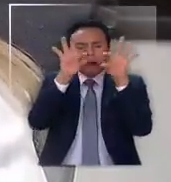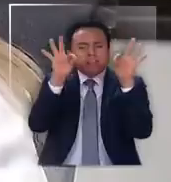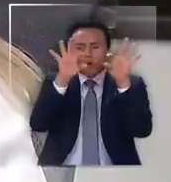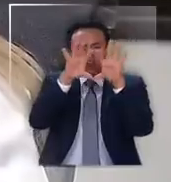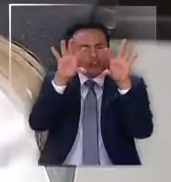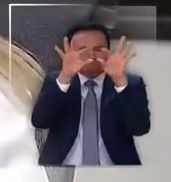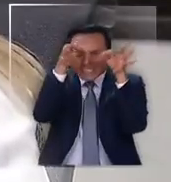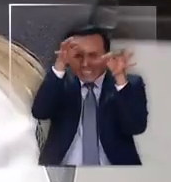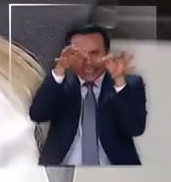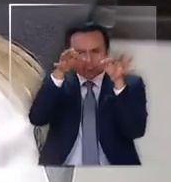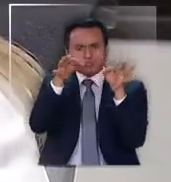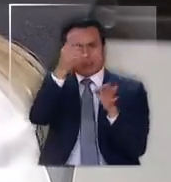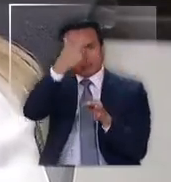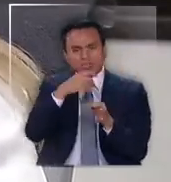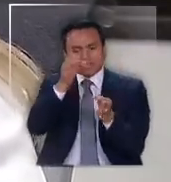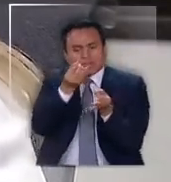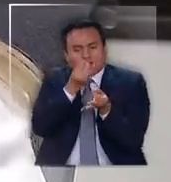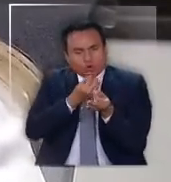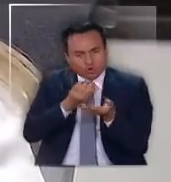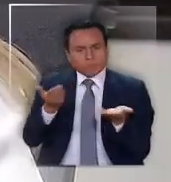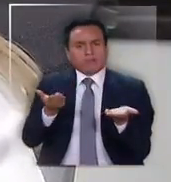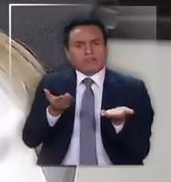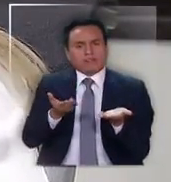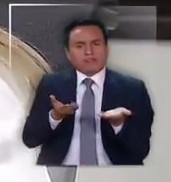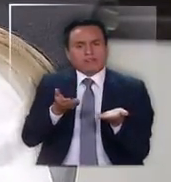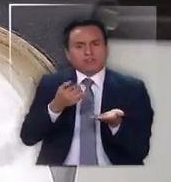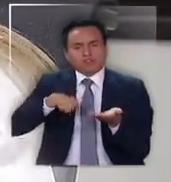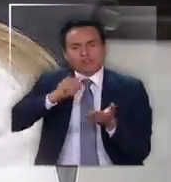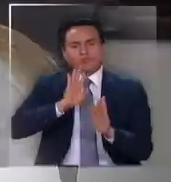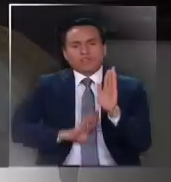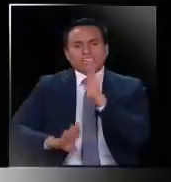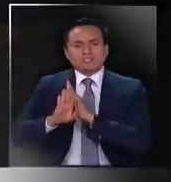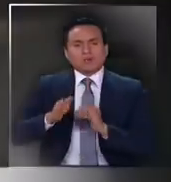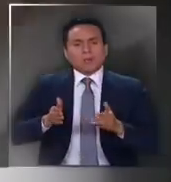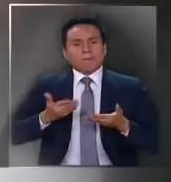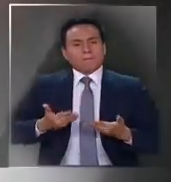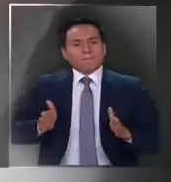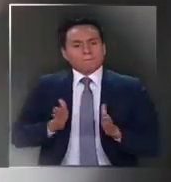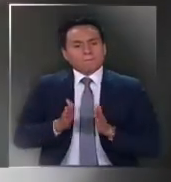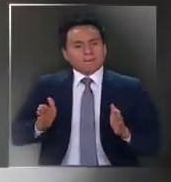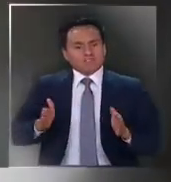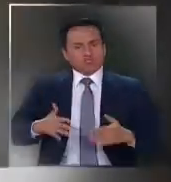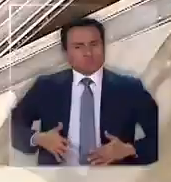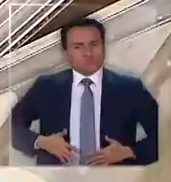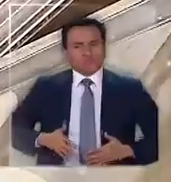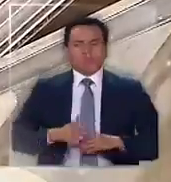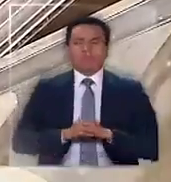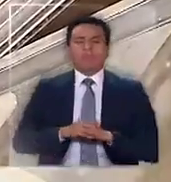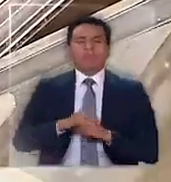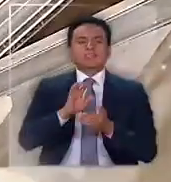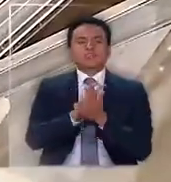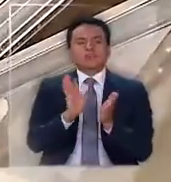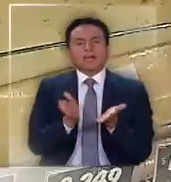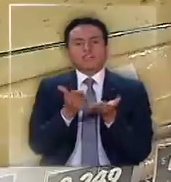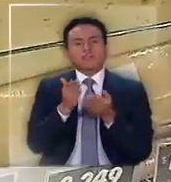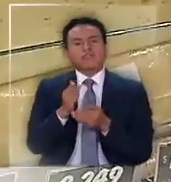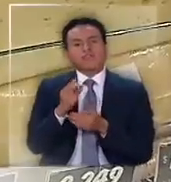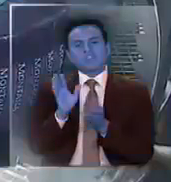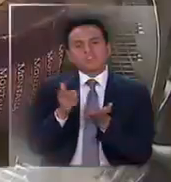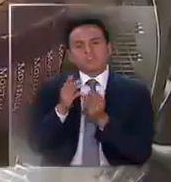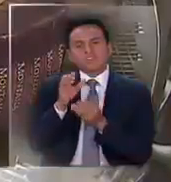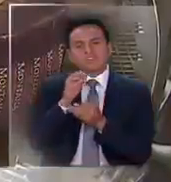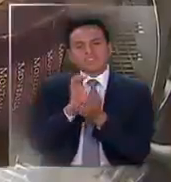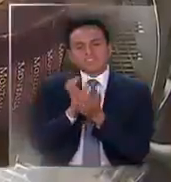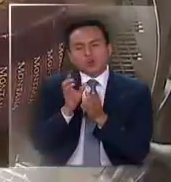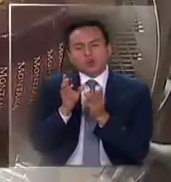cuadradito, es lo que una persona debiera consumir, sobre todo si estamos cuidando además el peso. Los quesos blandos, frescos y el quesillo son los que